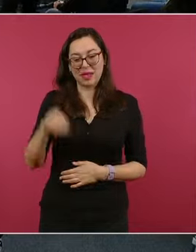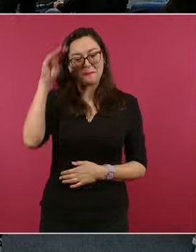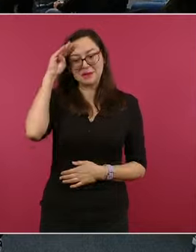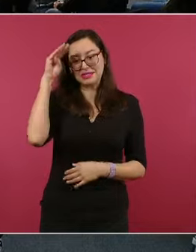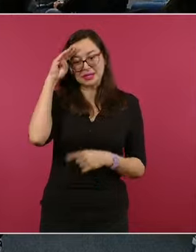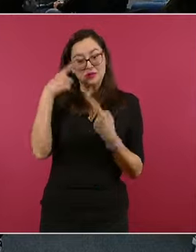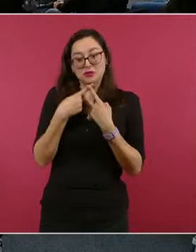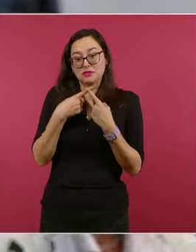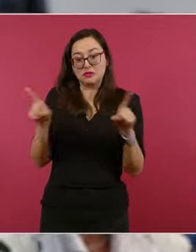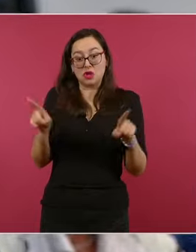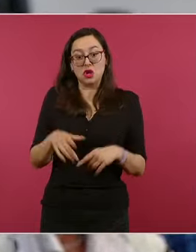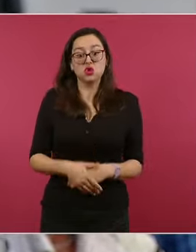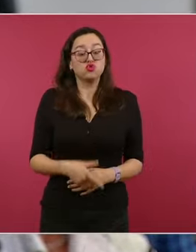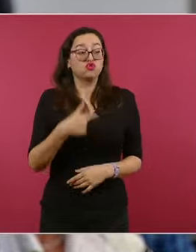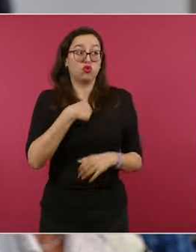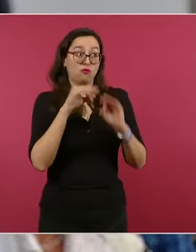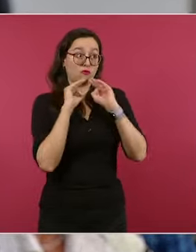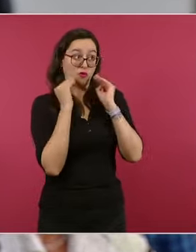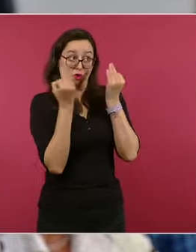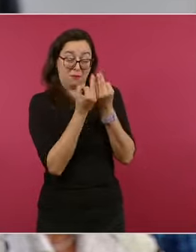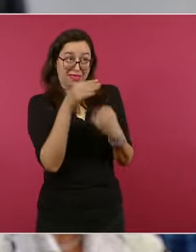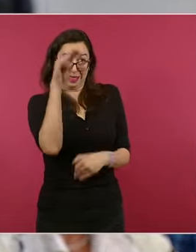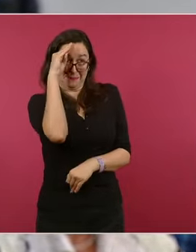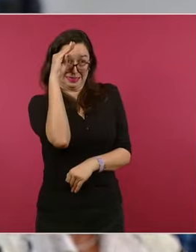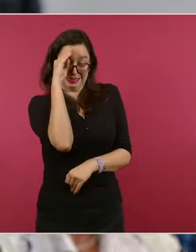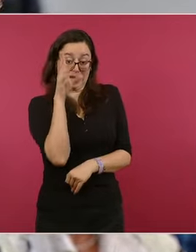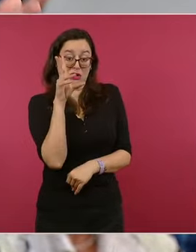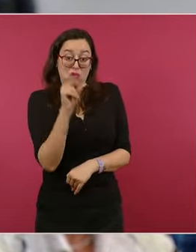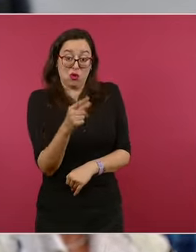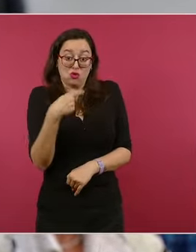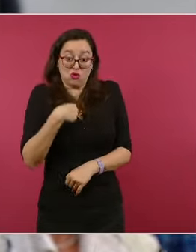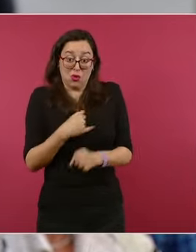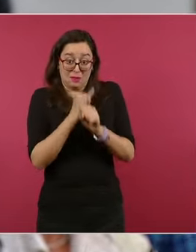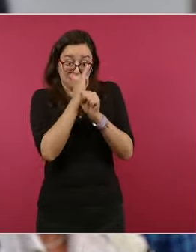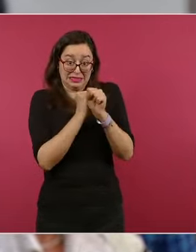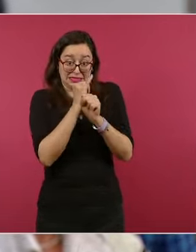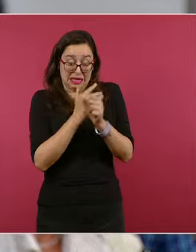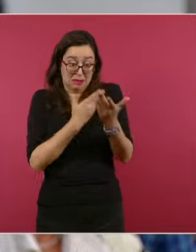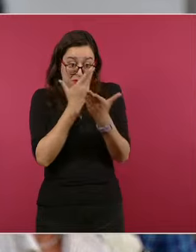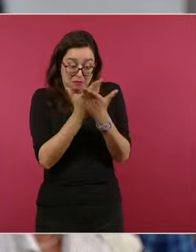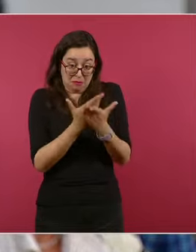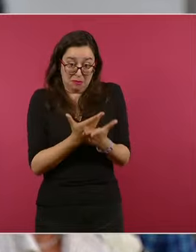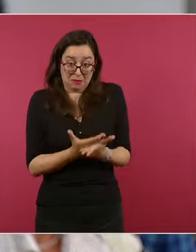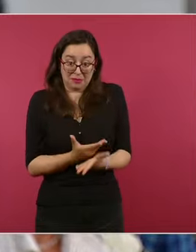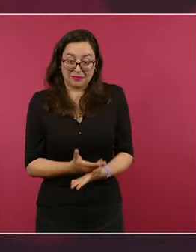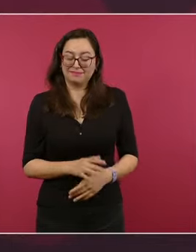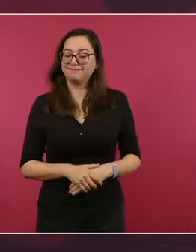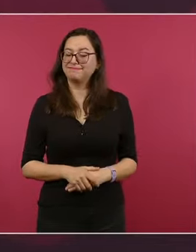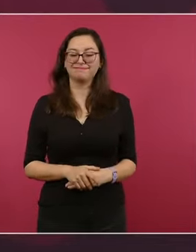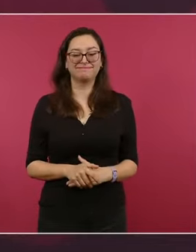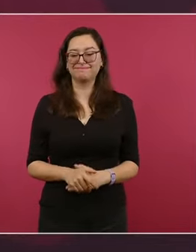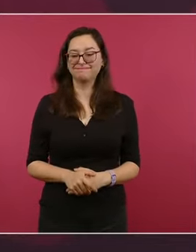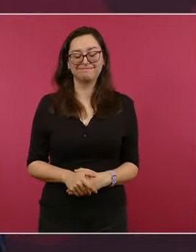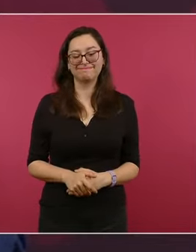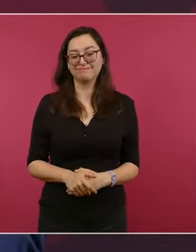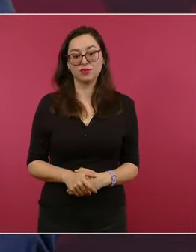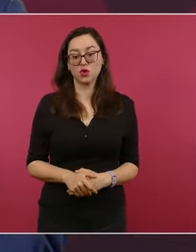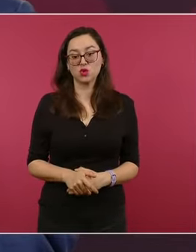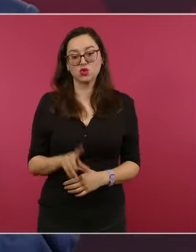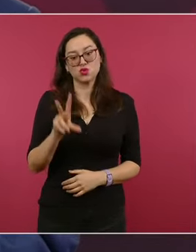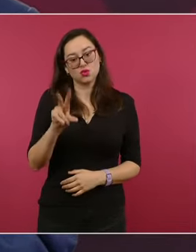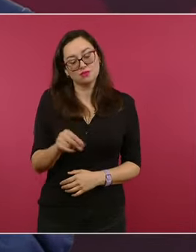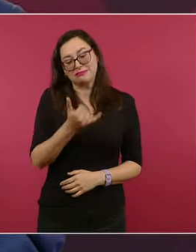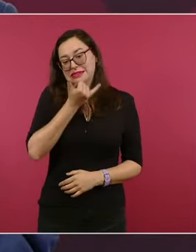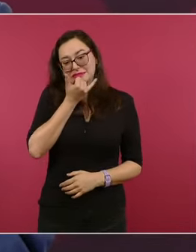le estoy hablando de formas de pensamiento, le estoy hablando de los datos que recabamos sí, aquí y con ustedes, sus expertos también. Ustedes, los medios